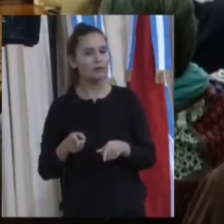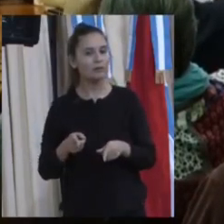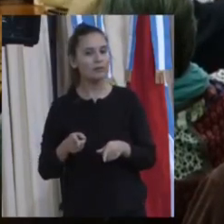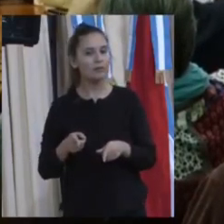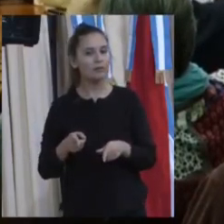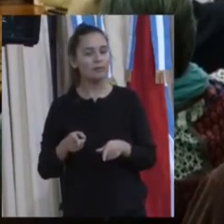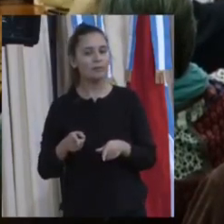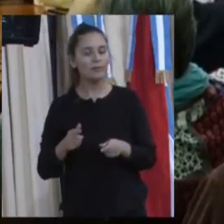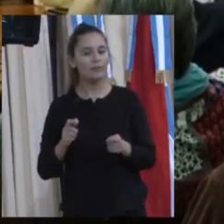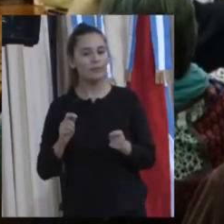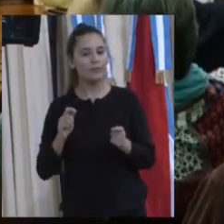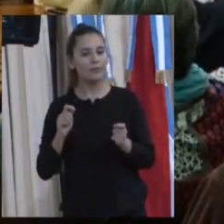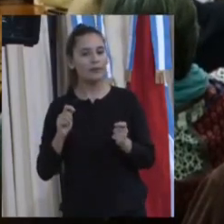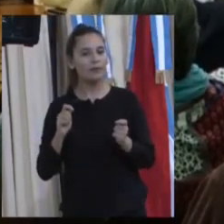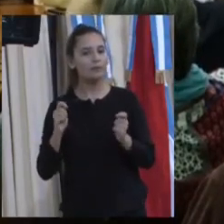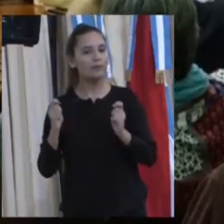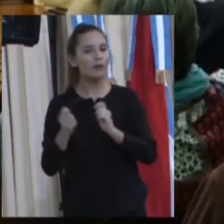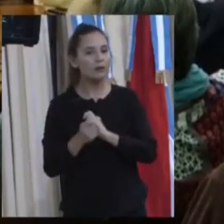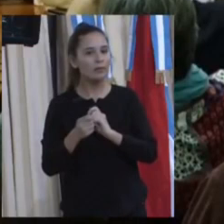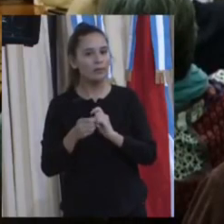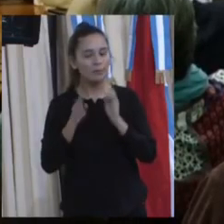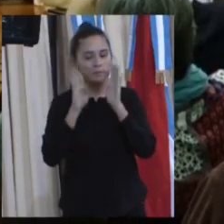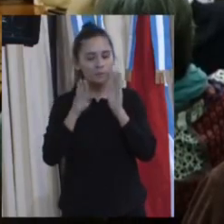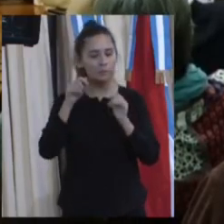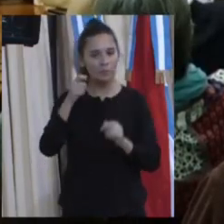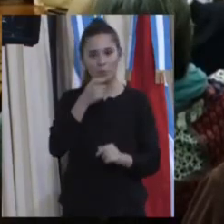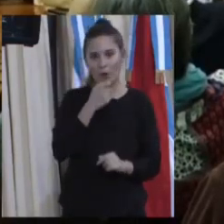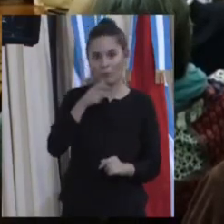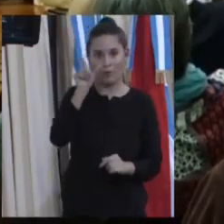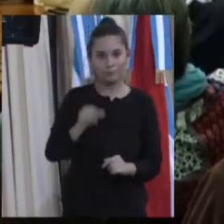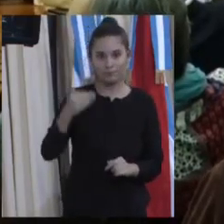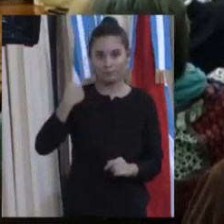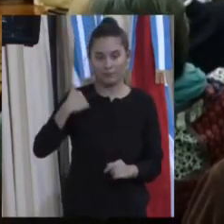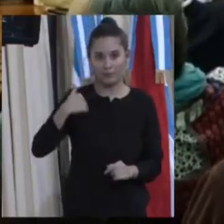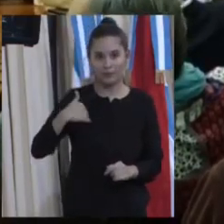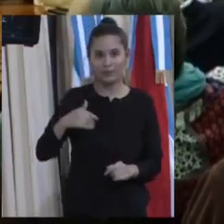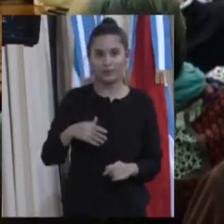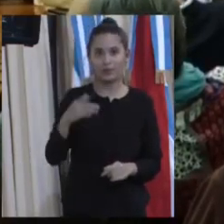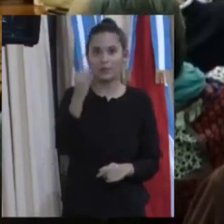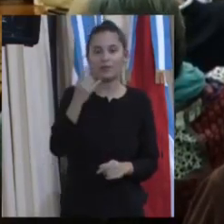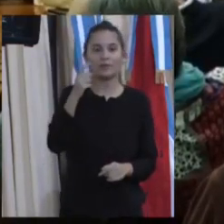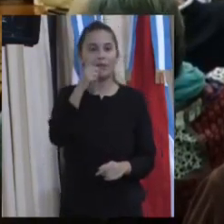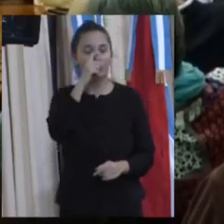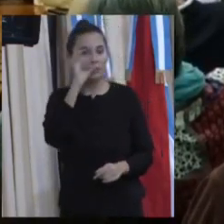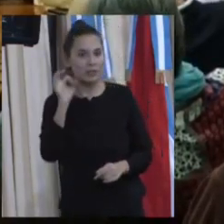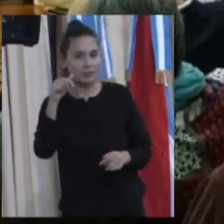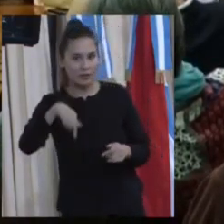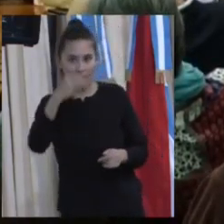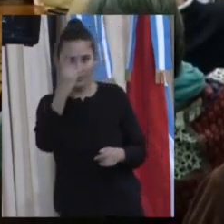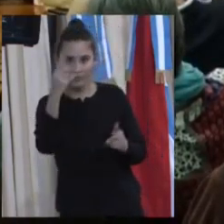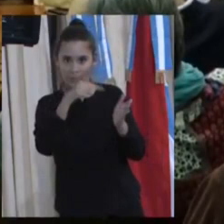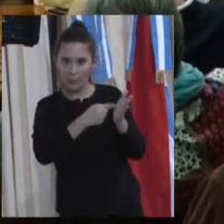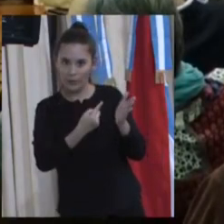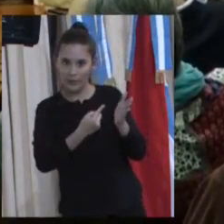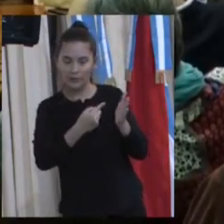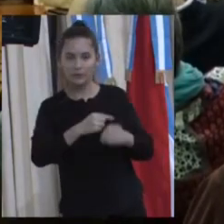reformas particulares, en el caso de Argentina, de la Universidad de los 70, en la Universidad de Buenos Aires. Digamos, lo que podemos llamar la